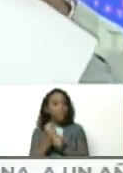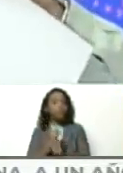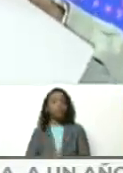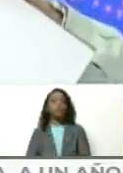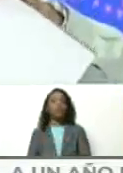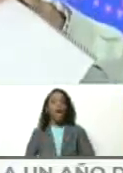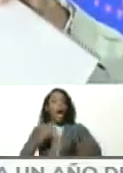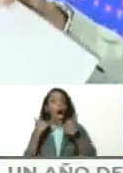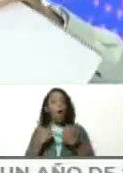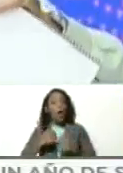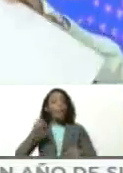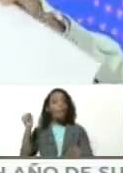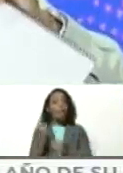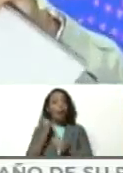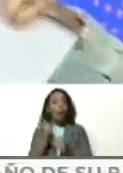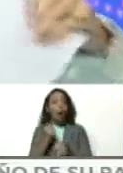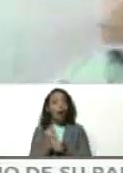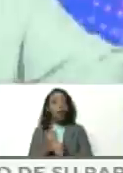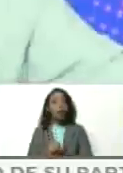Ahora a trabajar.